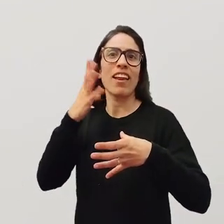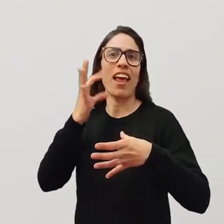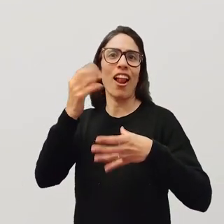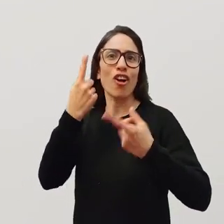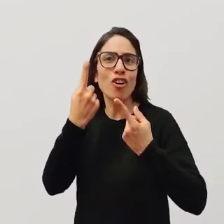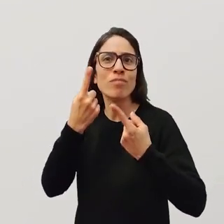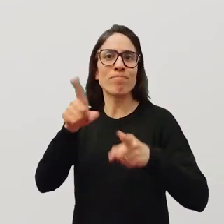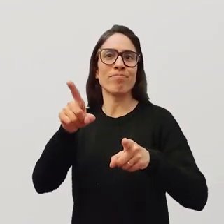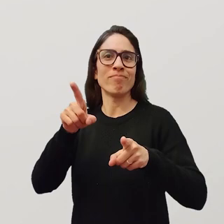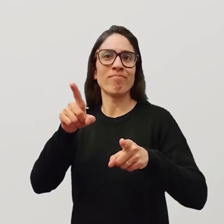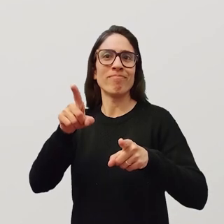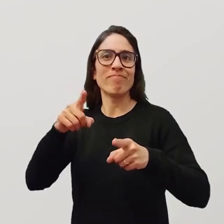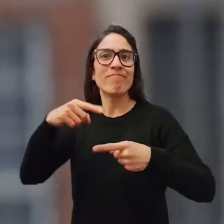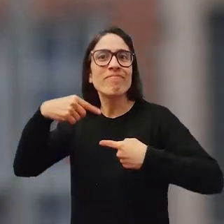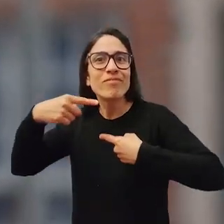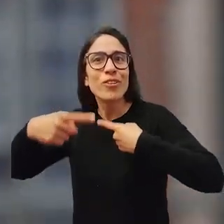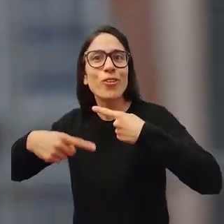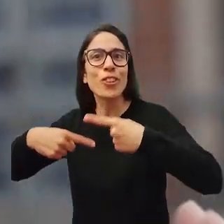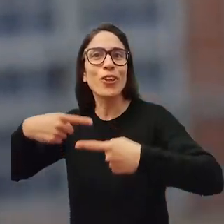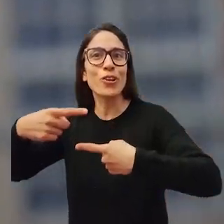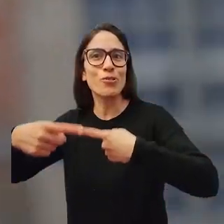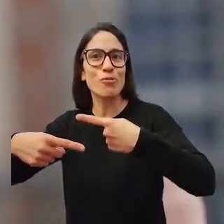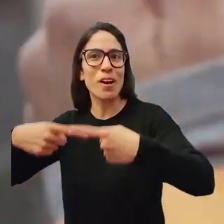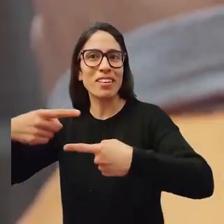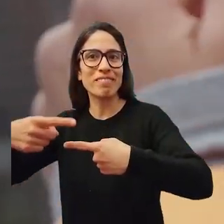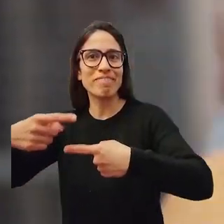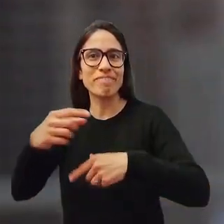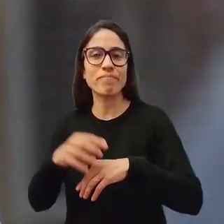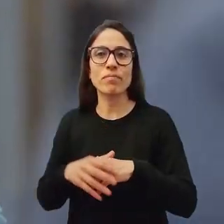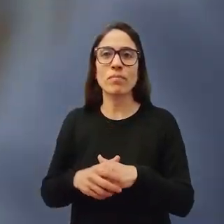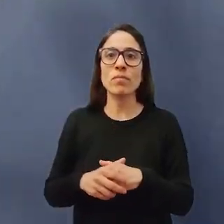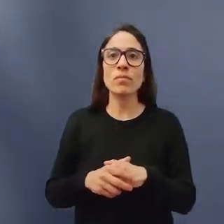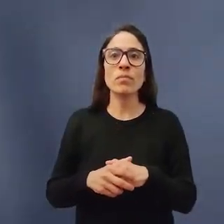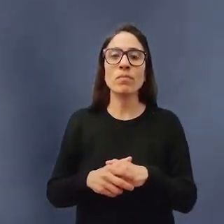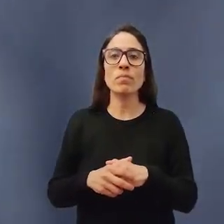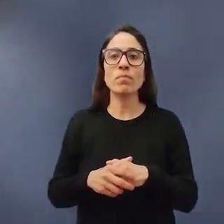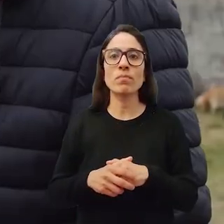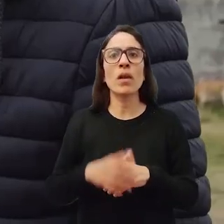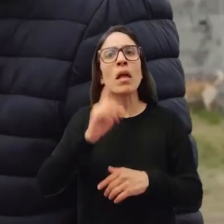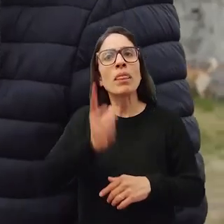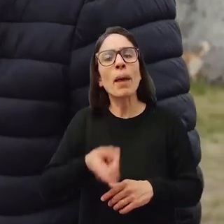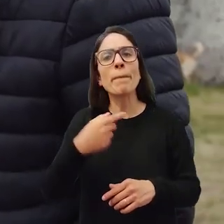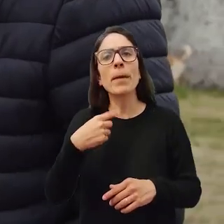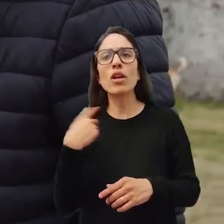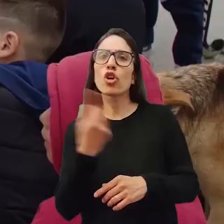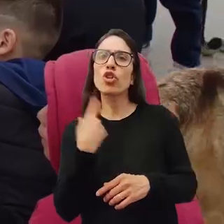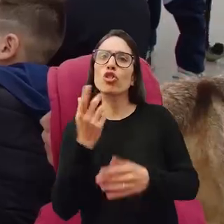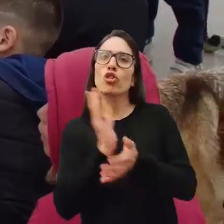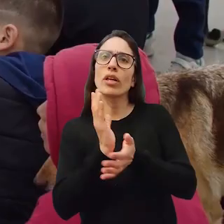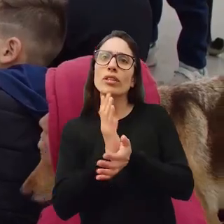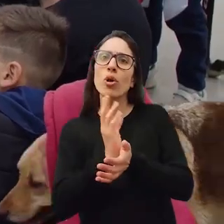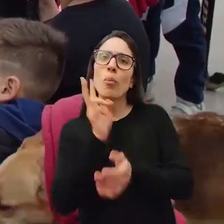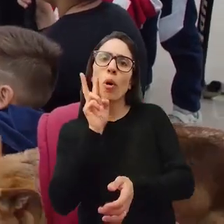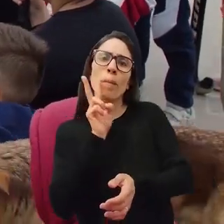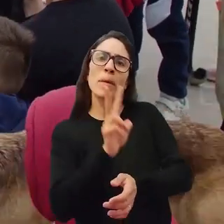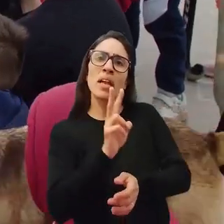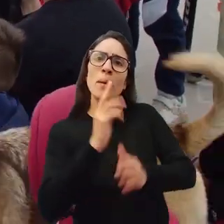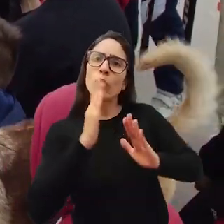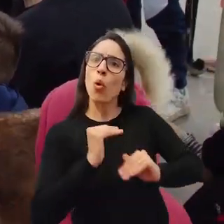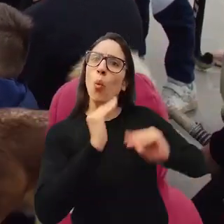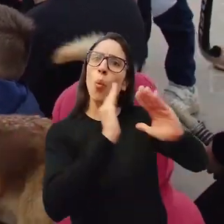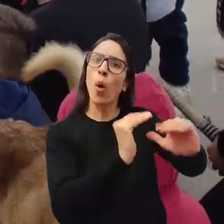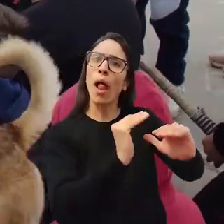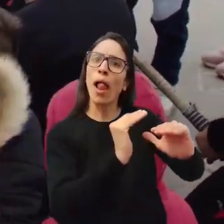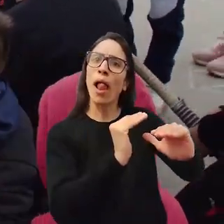no termine ahí. Y también desde este lado de mirar no desde arriba algo, sino de igual a